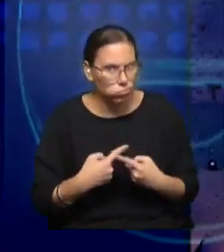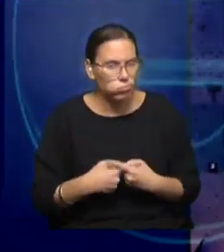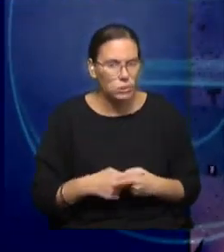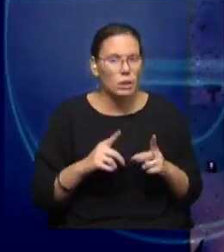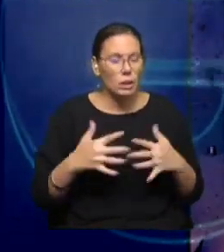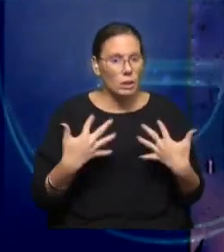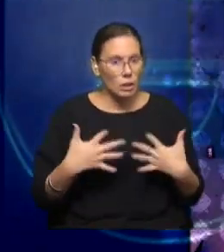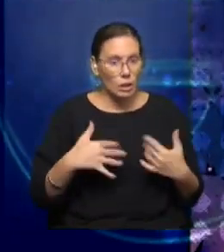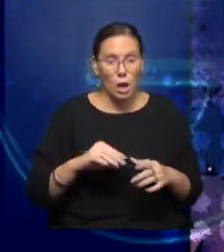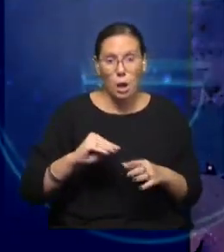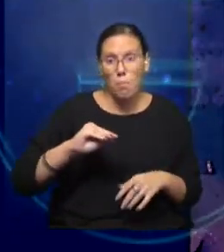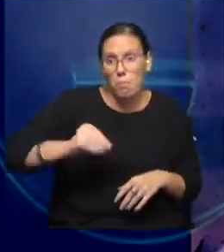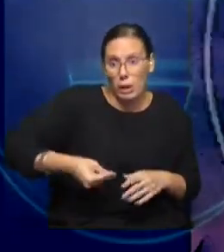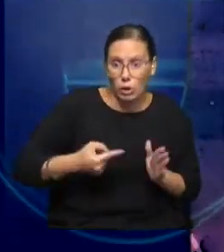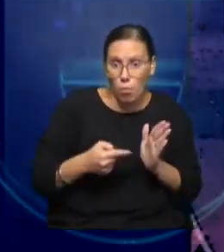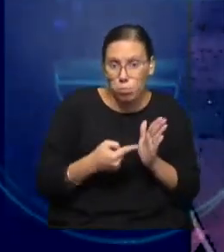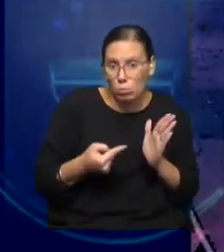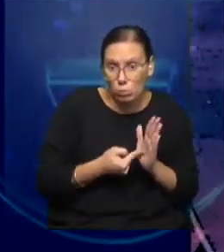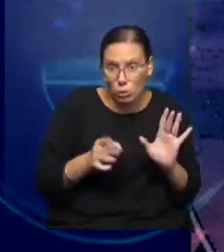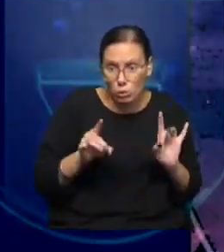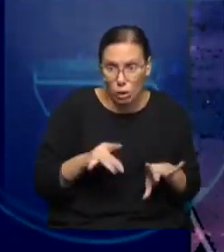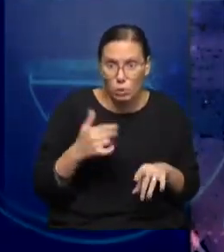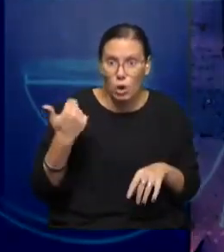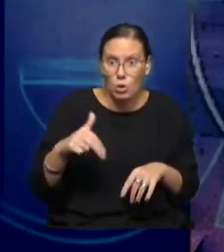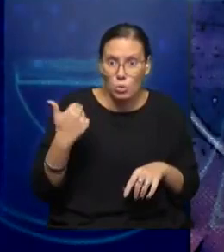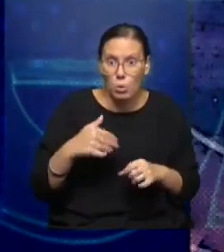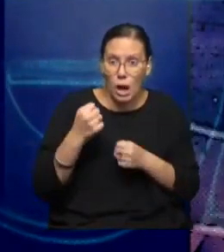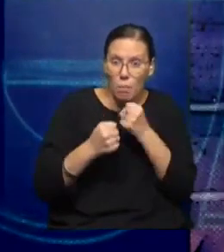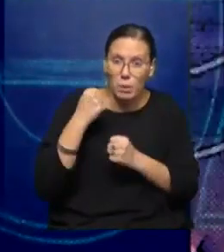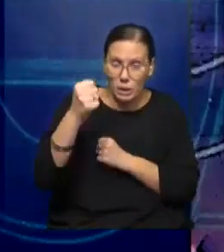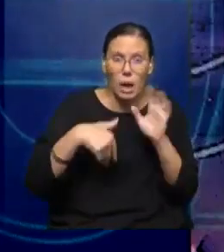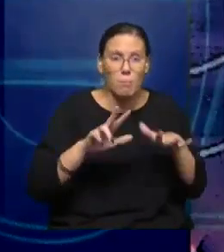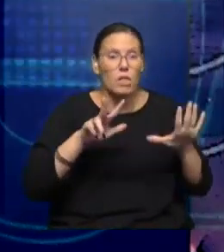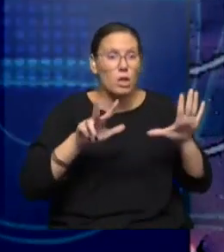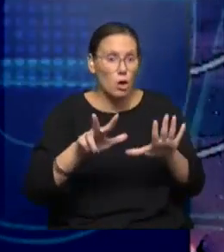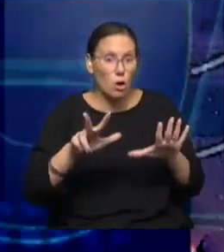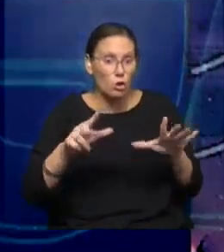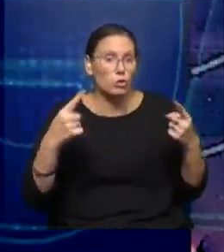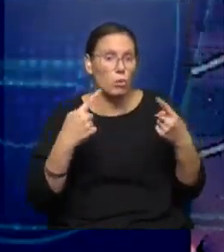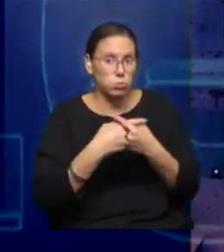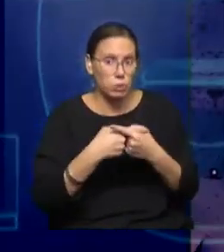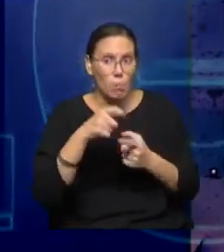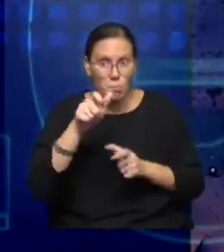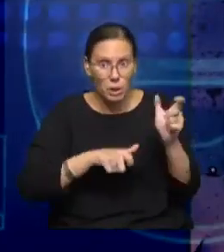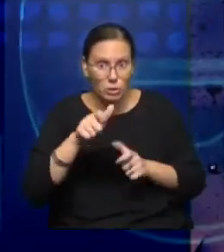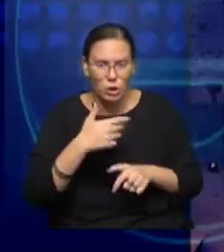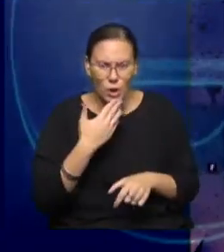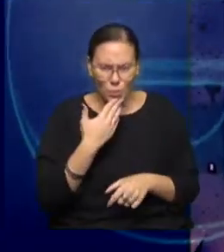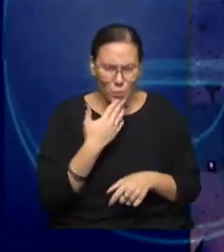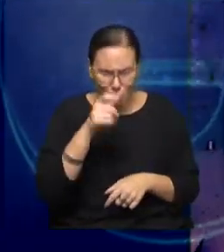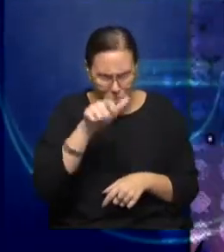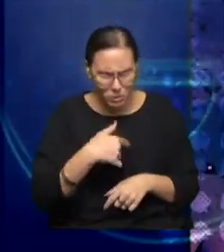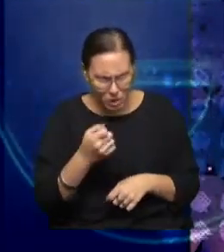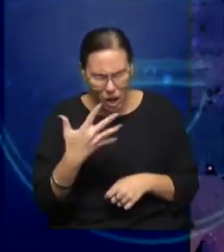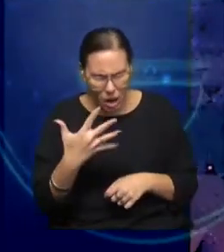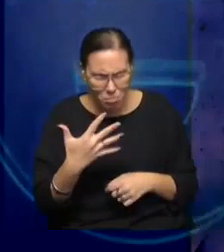él perdió por puntaje nunca había tenido una pelea de más de ocho rounds es decir muchas personas dudaban incluso de